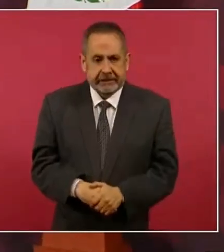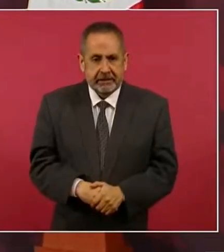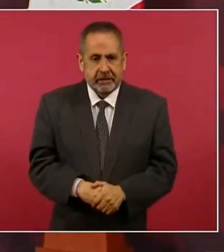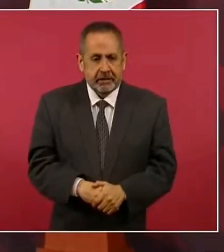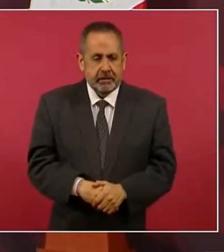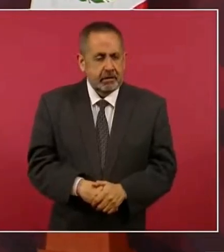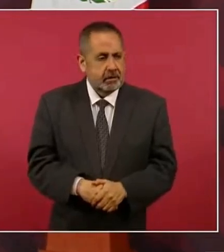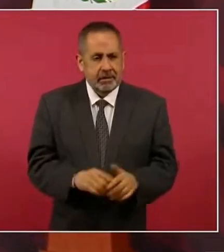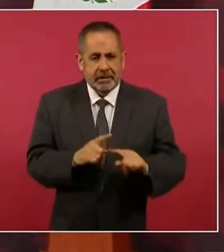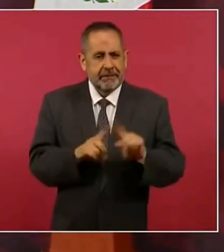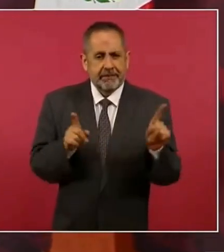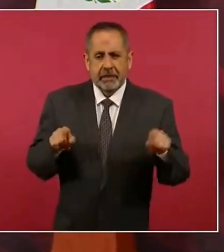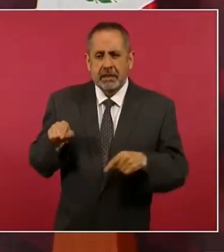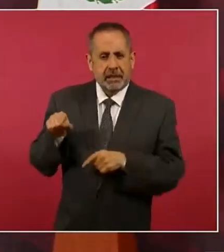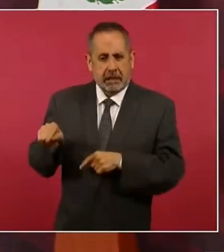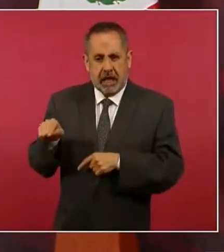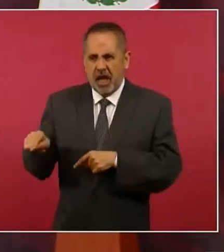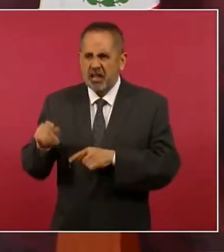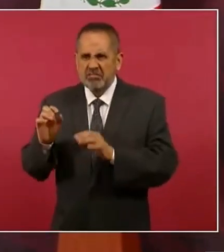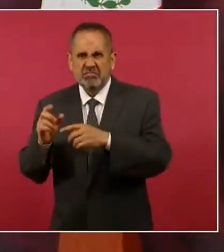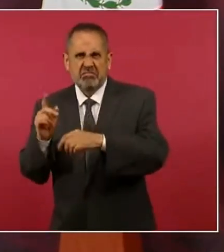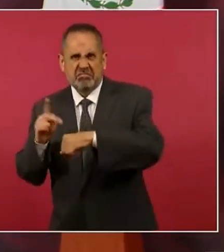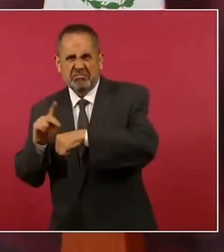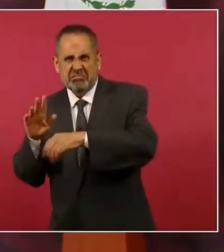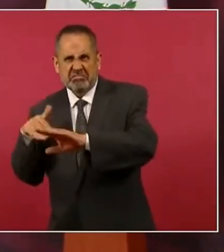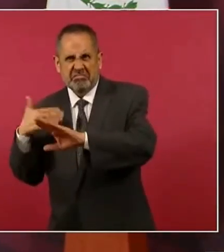esto, los aplausos.